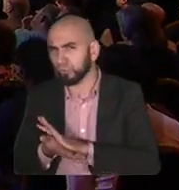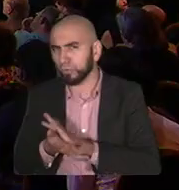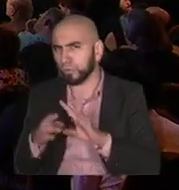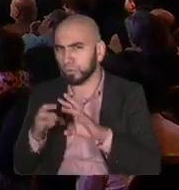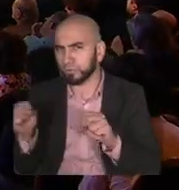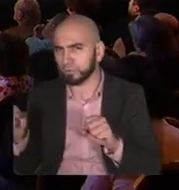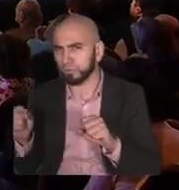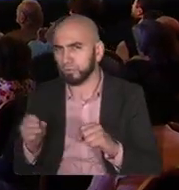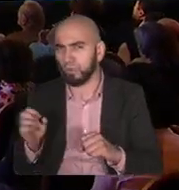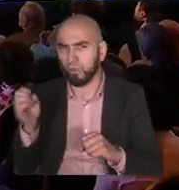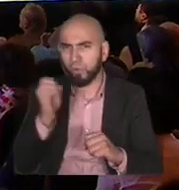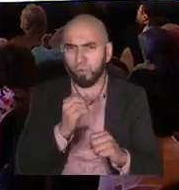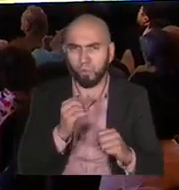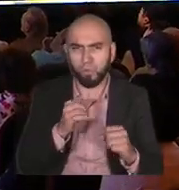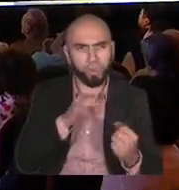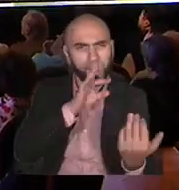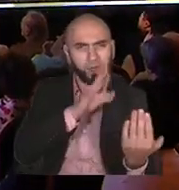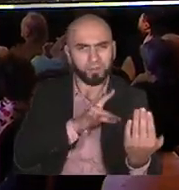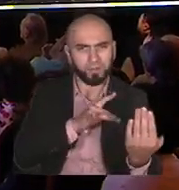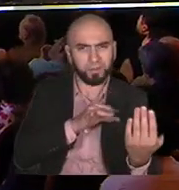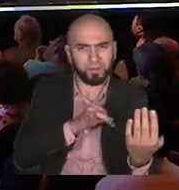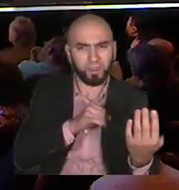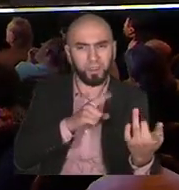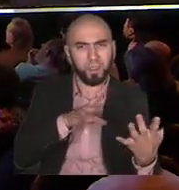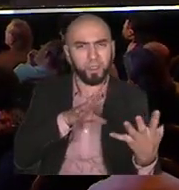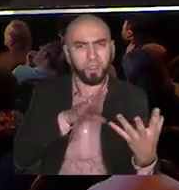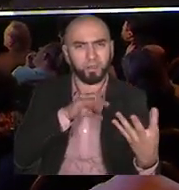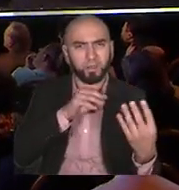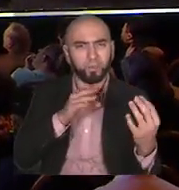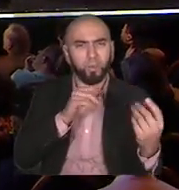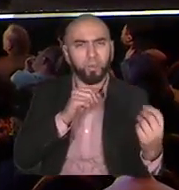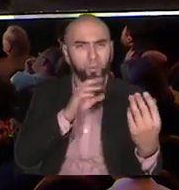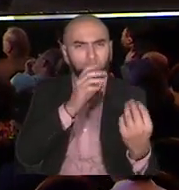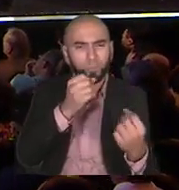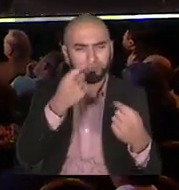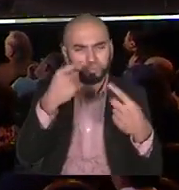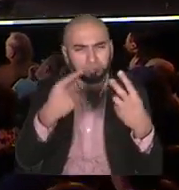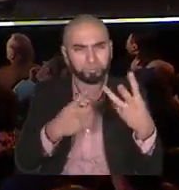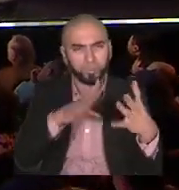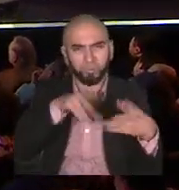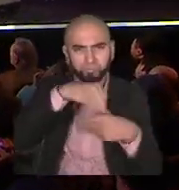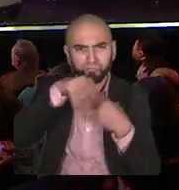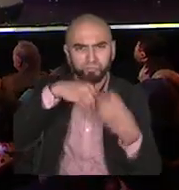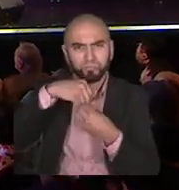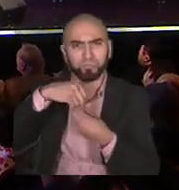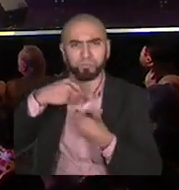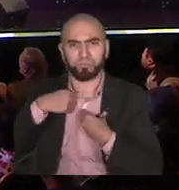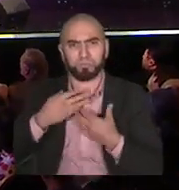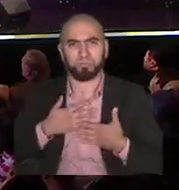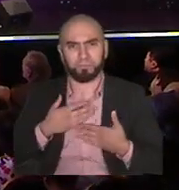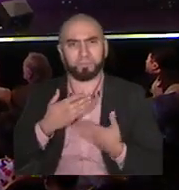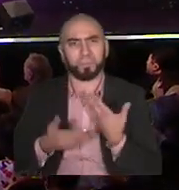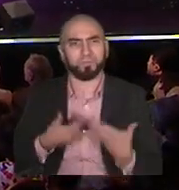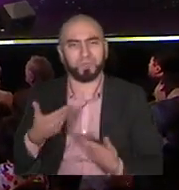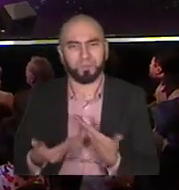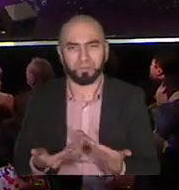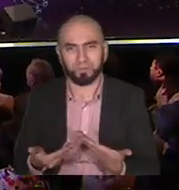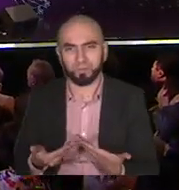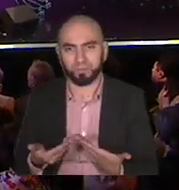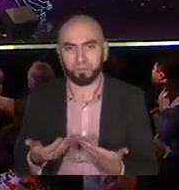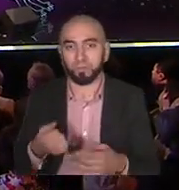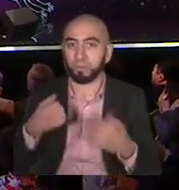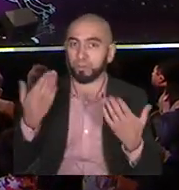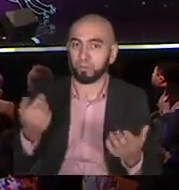conjunto de rasgos? No creo. Hay un fenómeno que se llama los rasgos libres, que desarrollé hace unos años